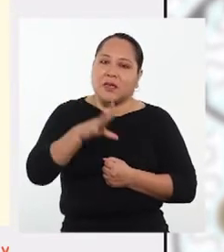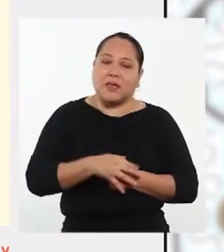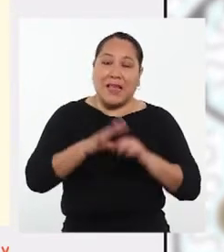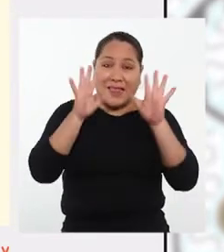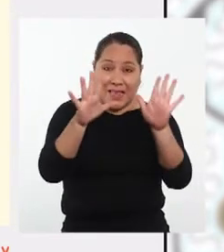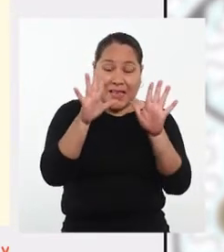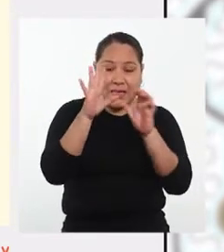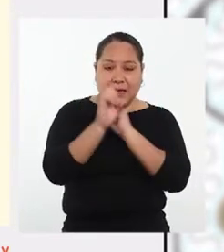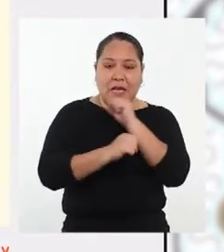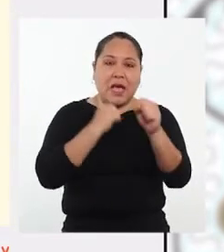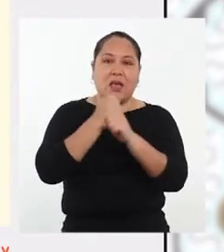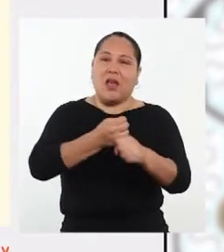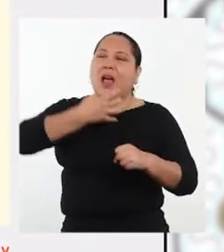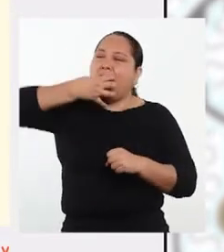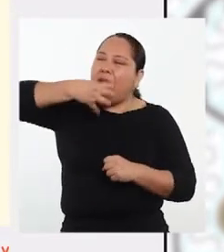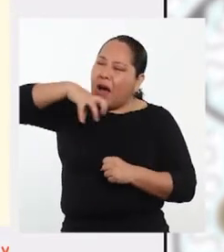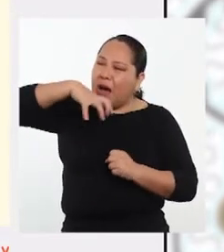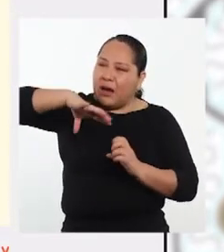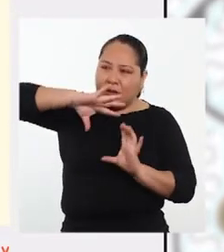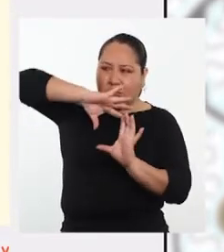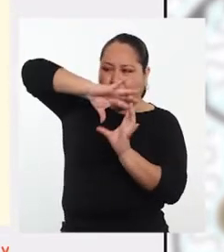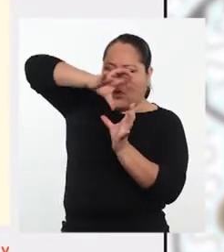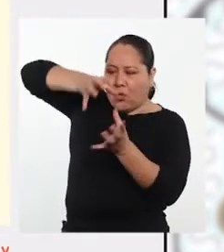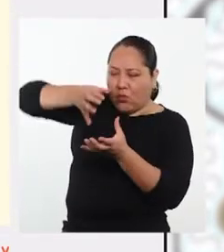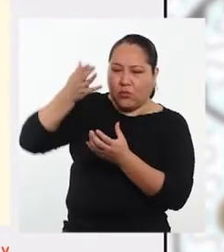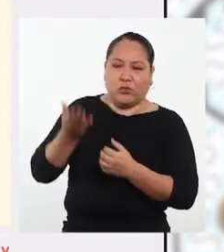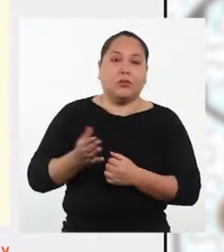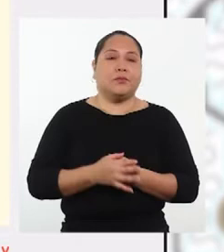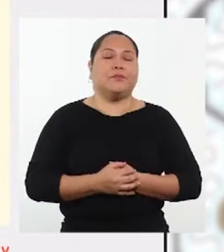los 10 años más calurosos a nivel global.